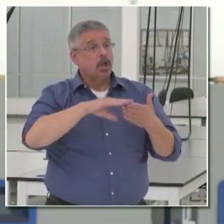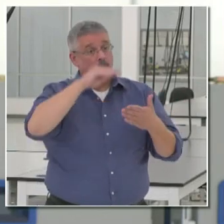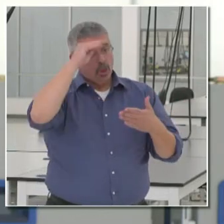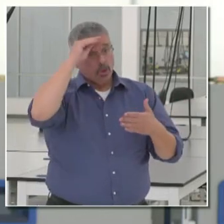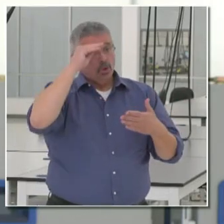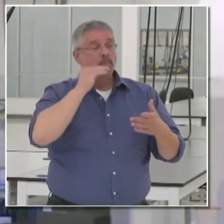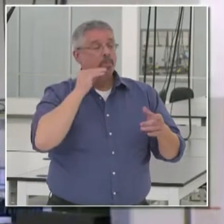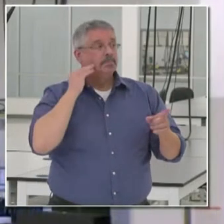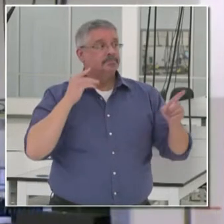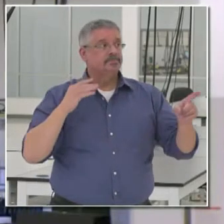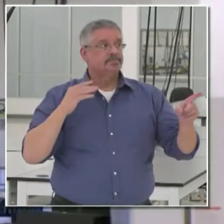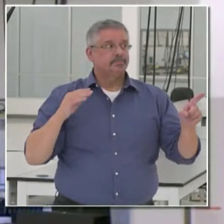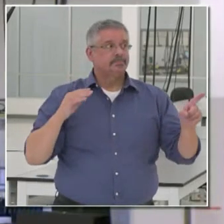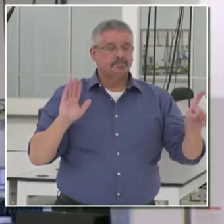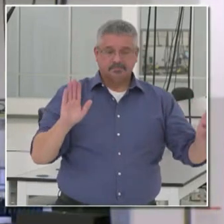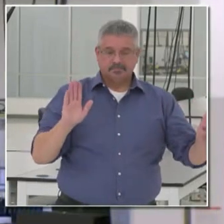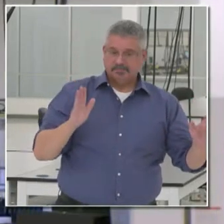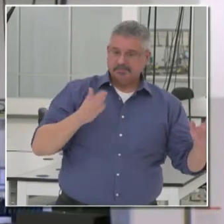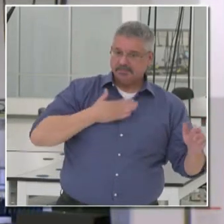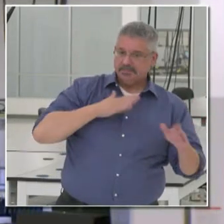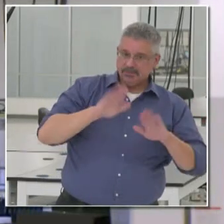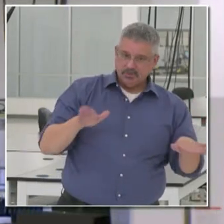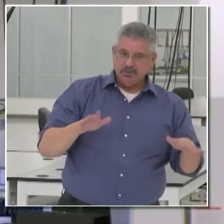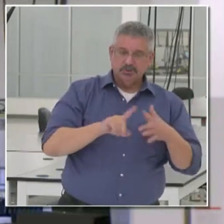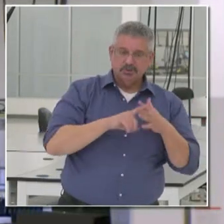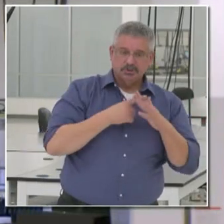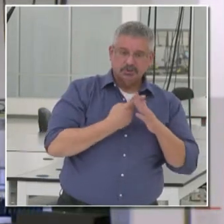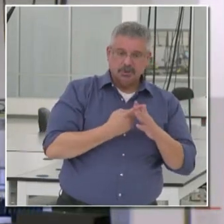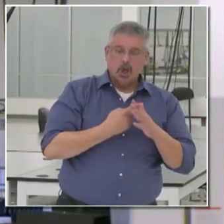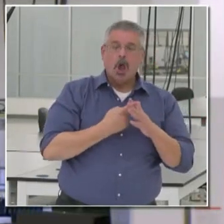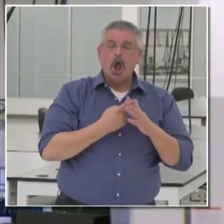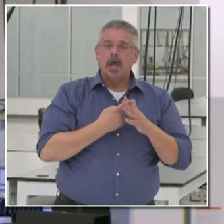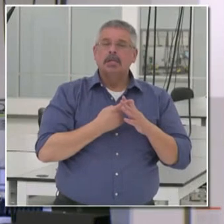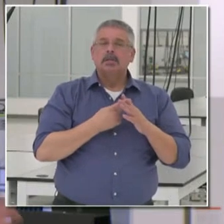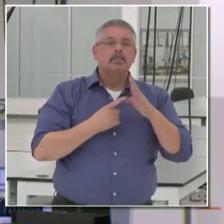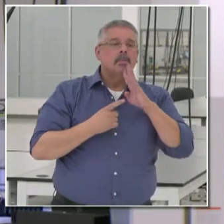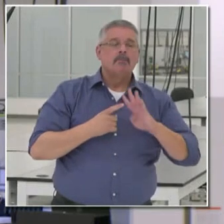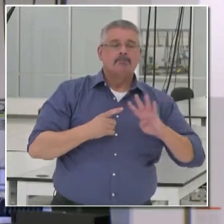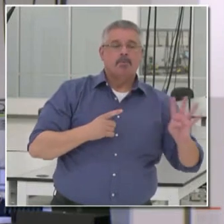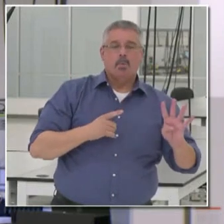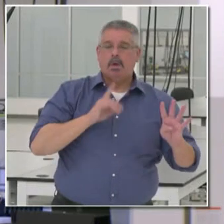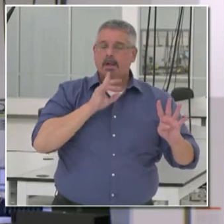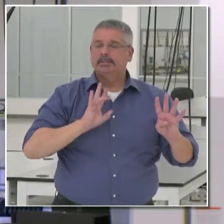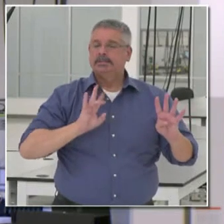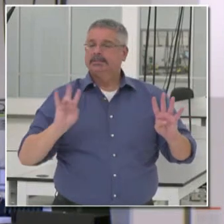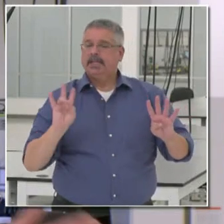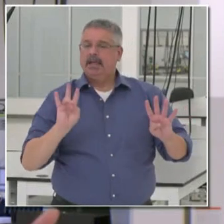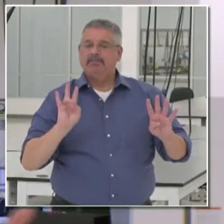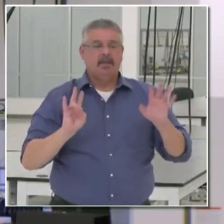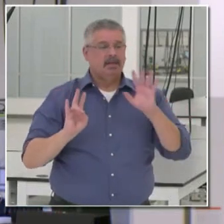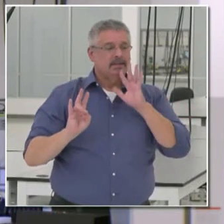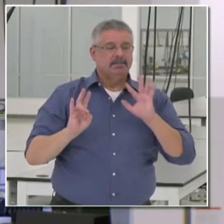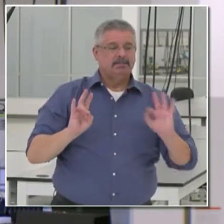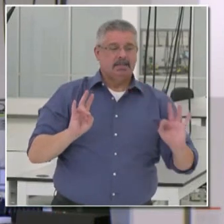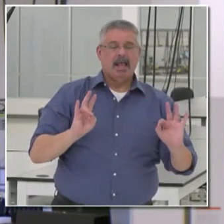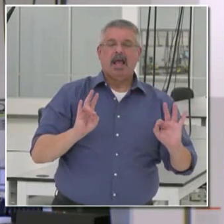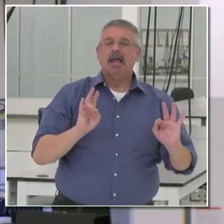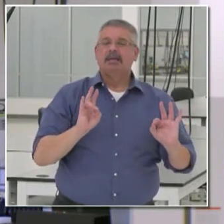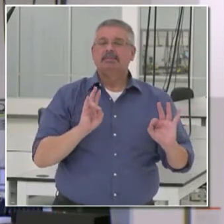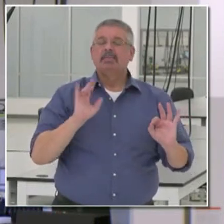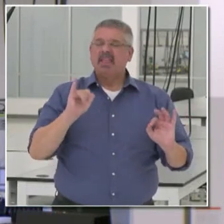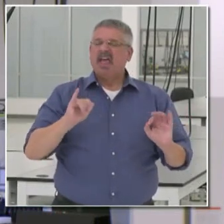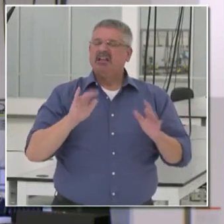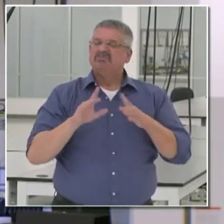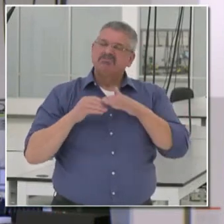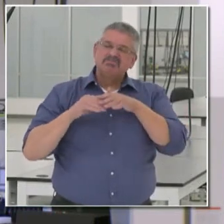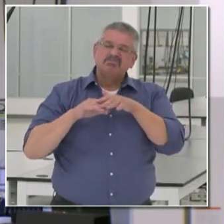de la escuela o ellos siguen con un aprendizaje remotamente pero empezó la fase yo empecé con mis hijos el de cuatro de ocho de nueve